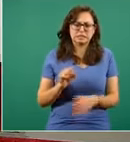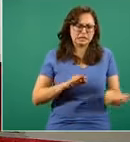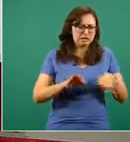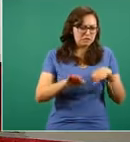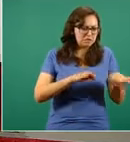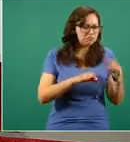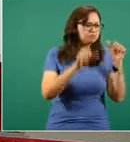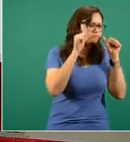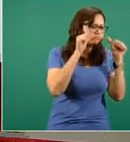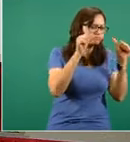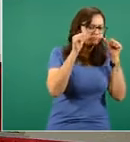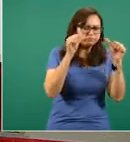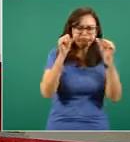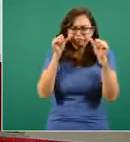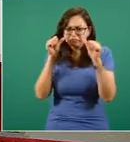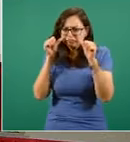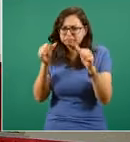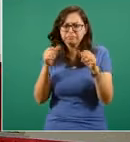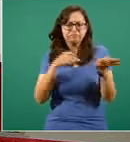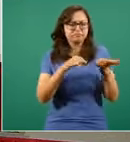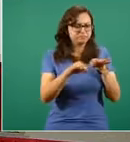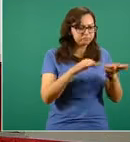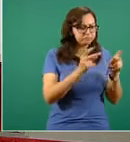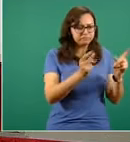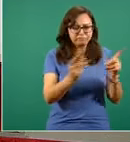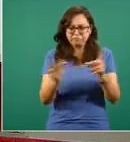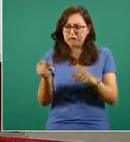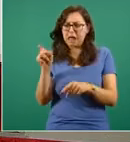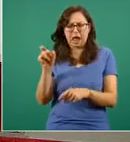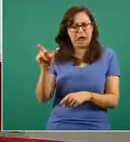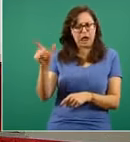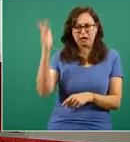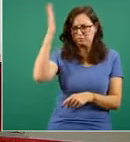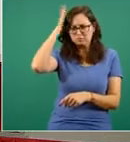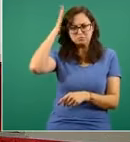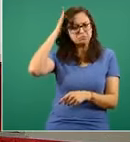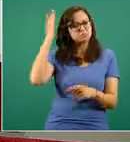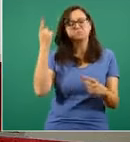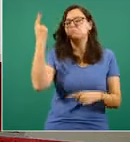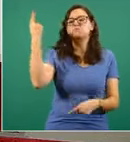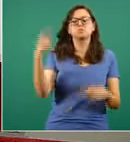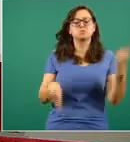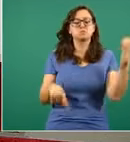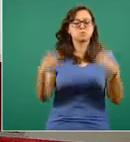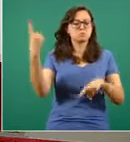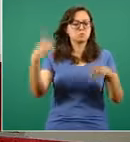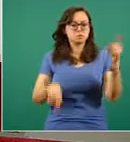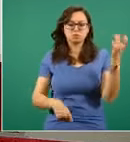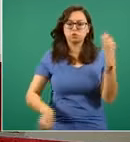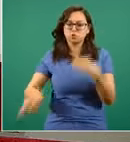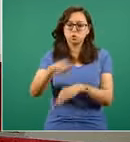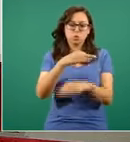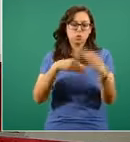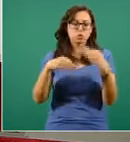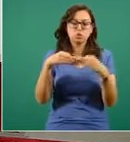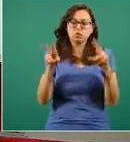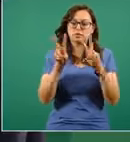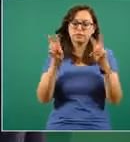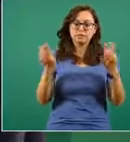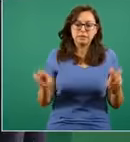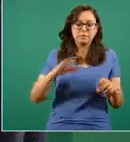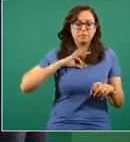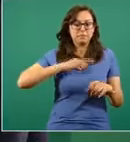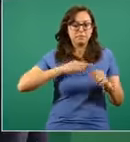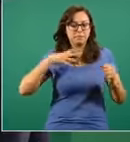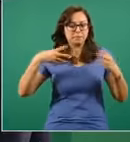está generando y sigue generando las instrucciones y las indicaciones necesarias para continuar tanto con la atención de la epidemia